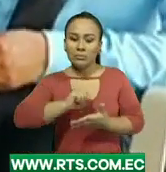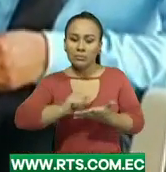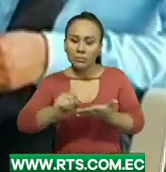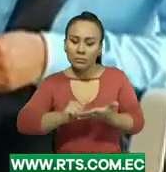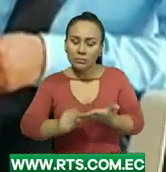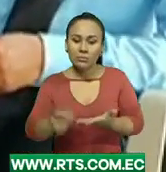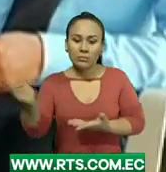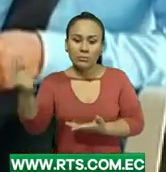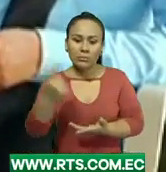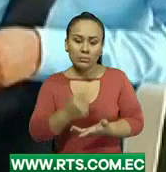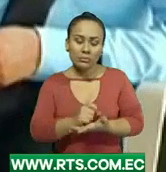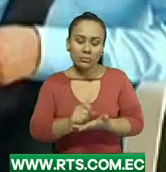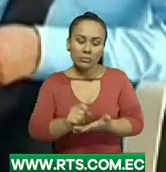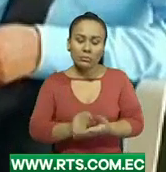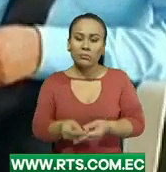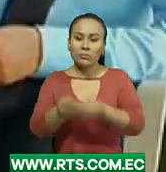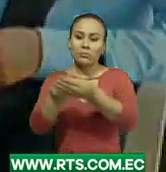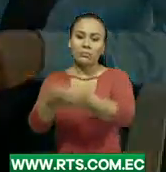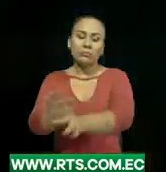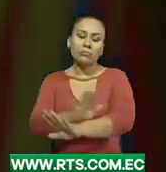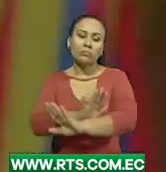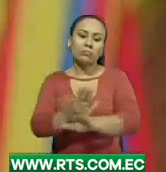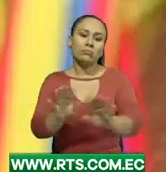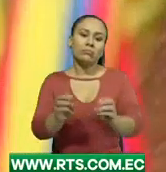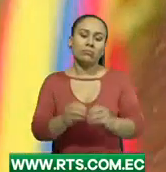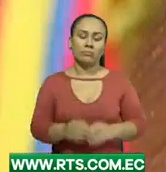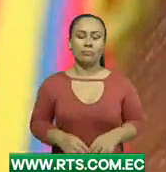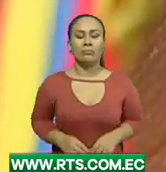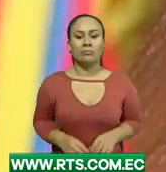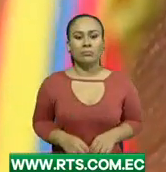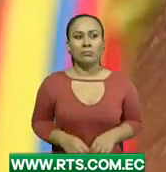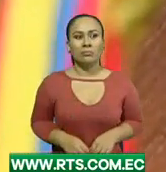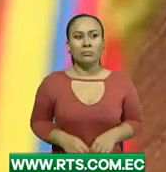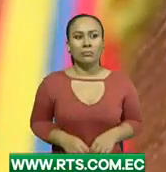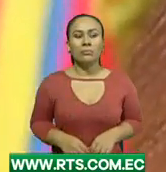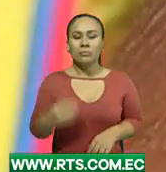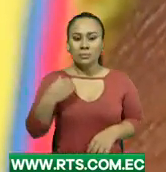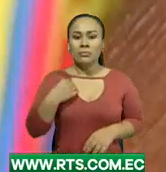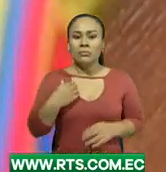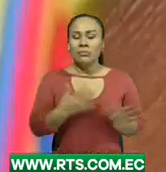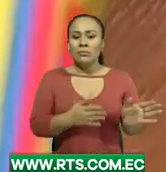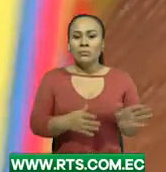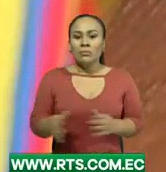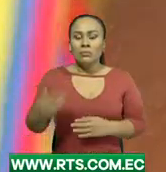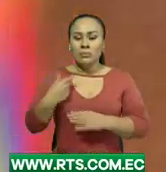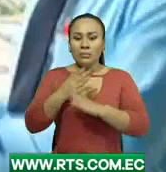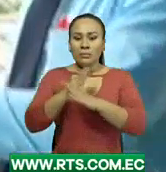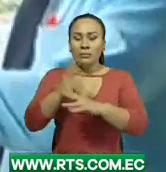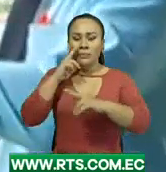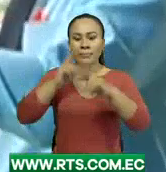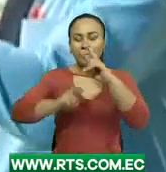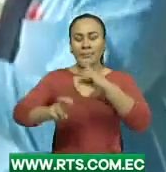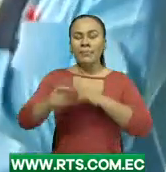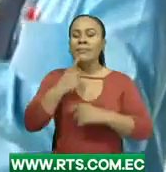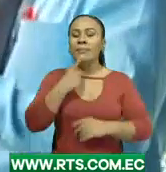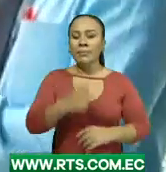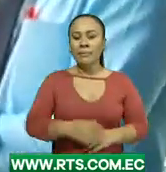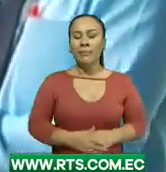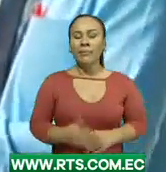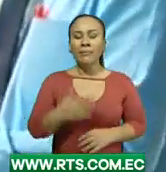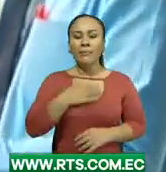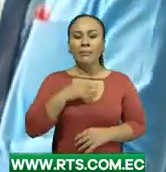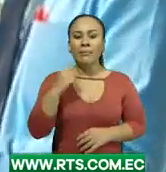papeles, y yo le firmo lo que hago, firmar los papeles. Pese a que se encuentra dentro del programa de víctimas y testigos, asegura que su